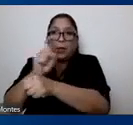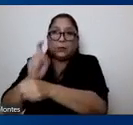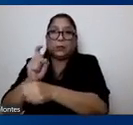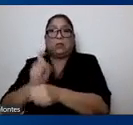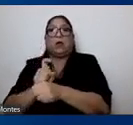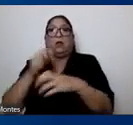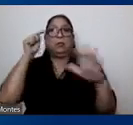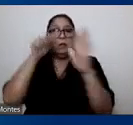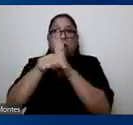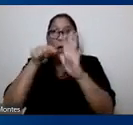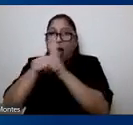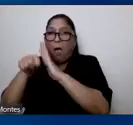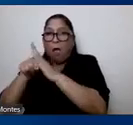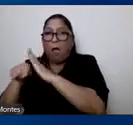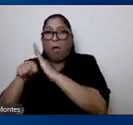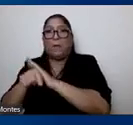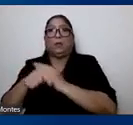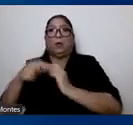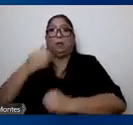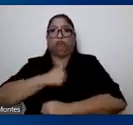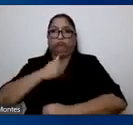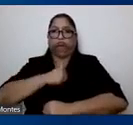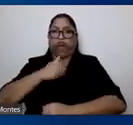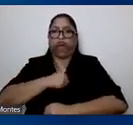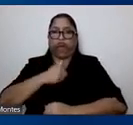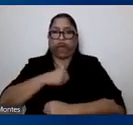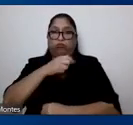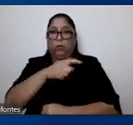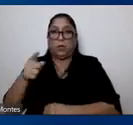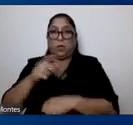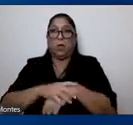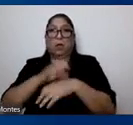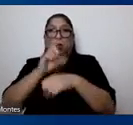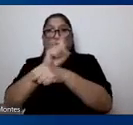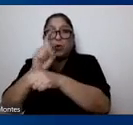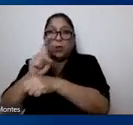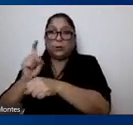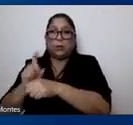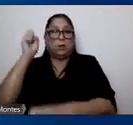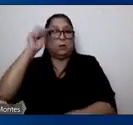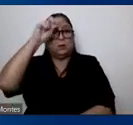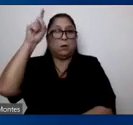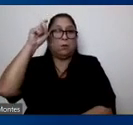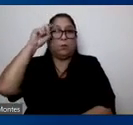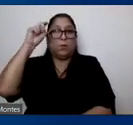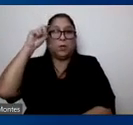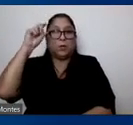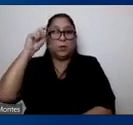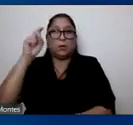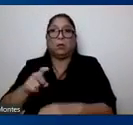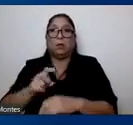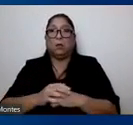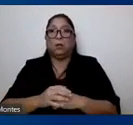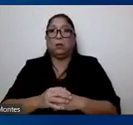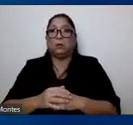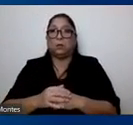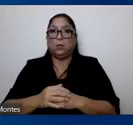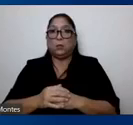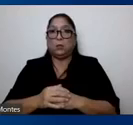criminal, militar, y también una instrucción política ¿no? Los efectos son muy,